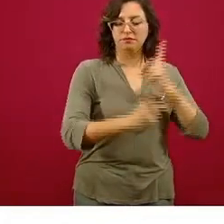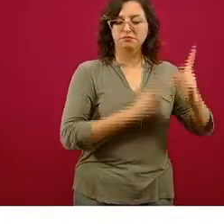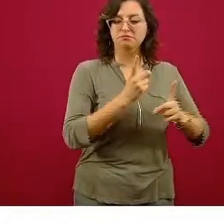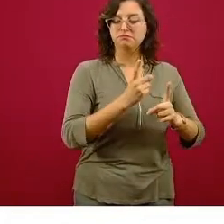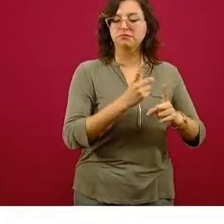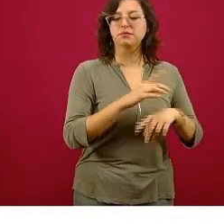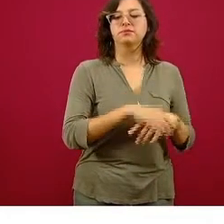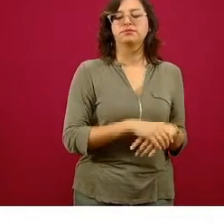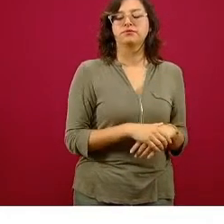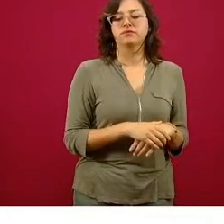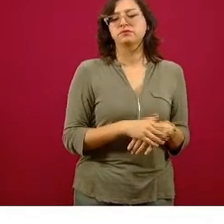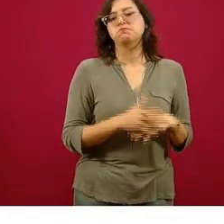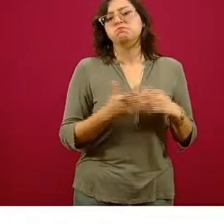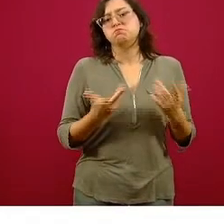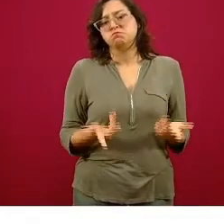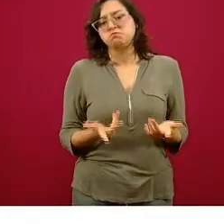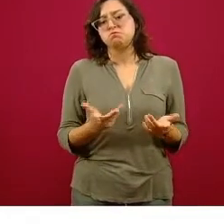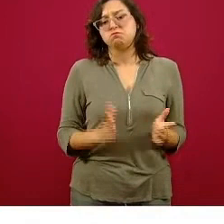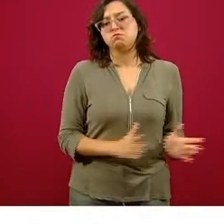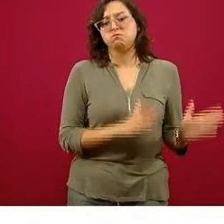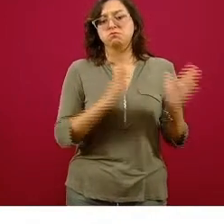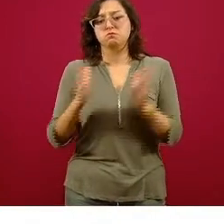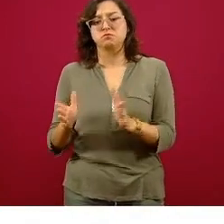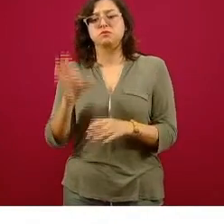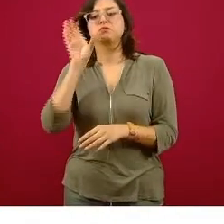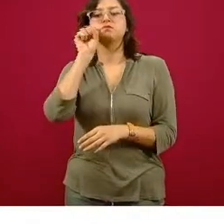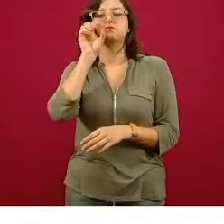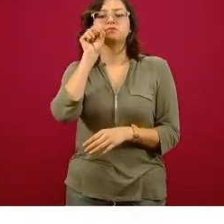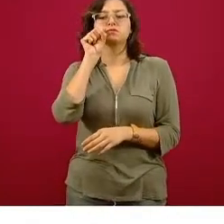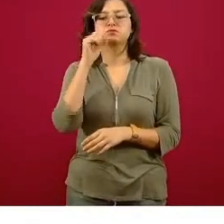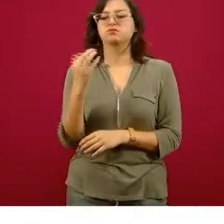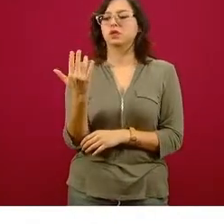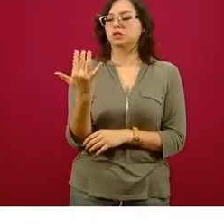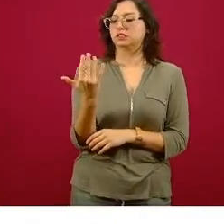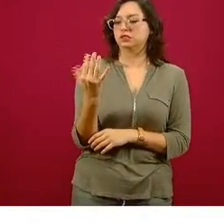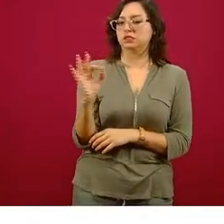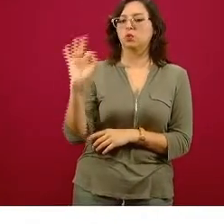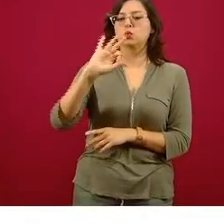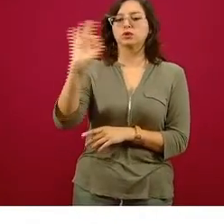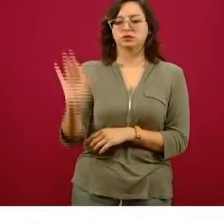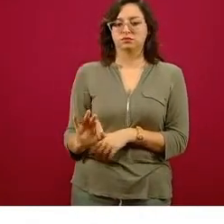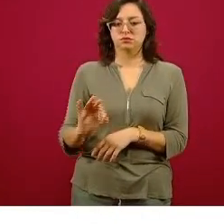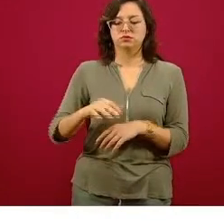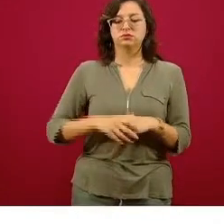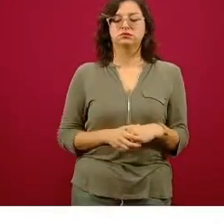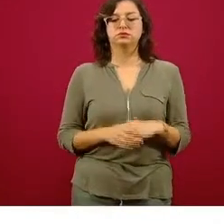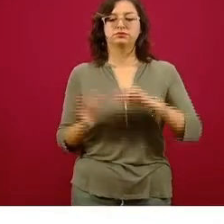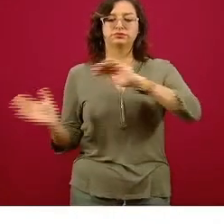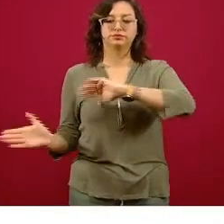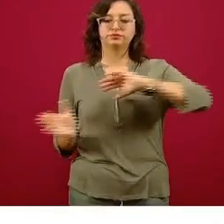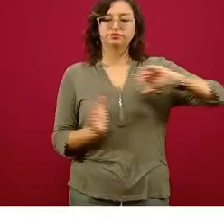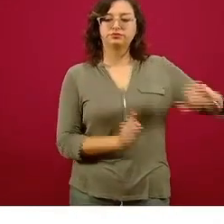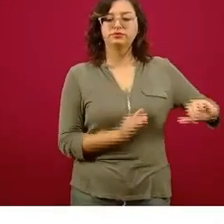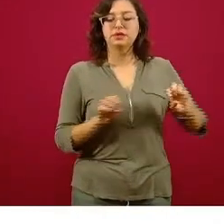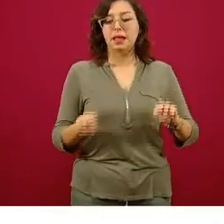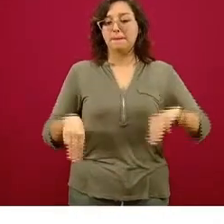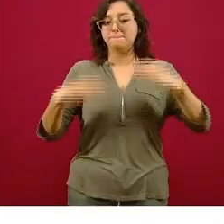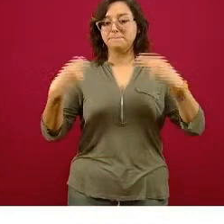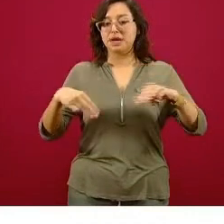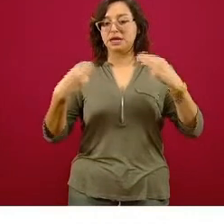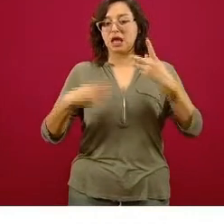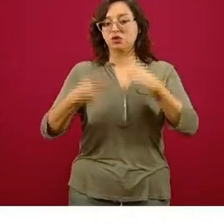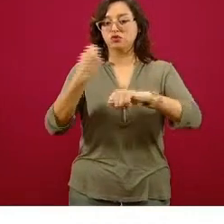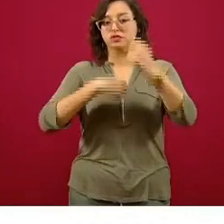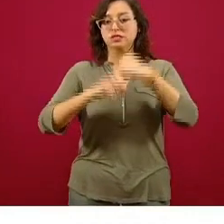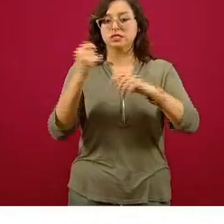personas, lo cual se puede incrementar en el naranja hasta un 50%. En el caso de mercados, supermercados,